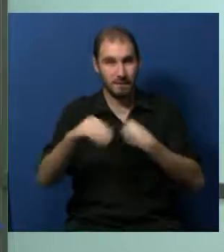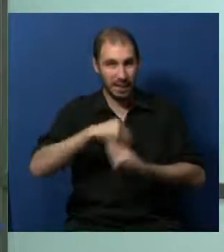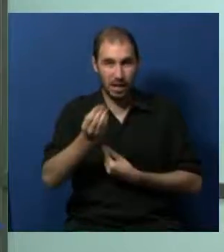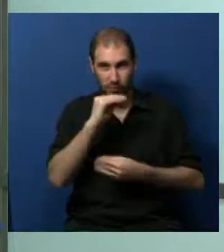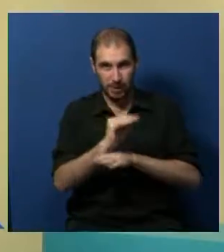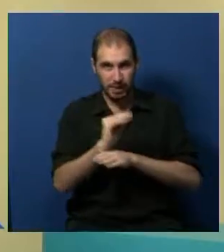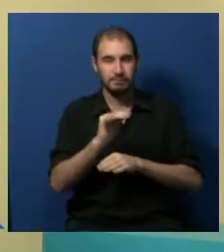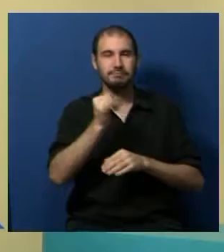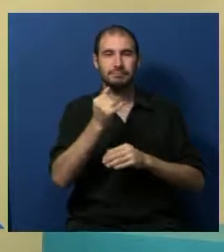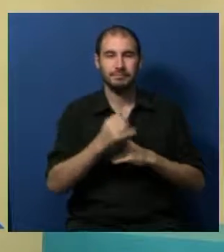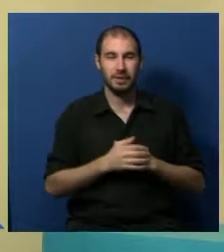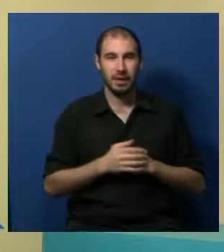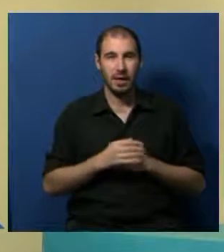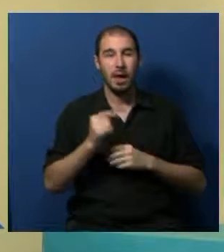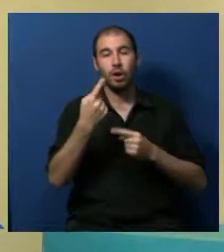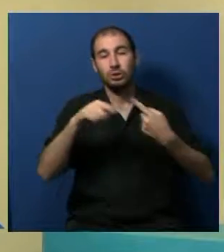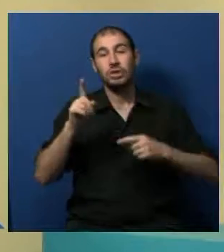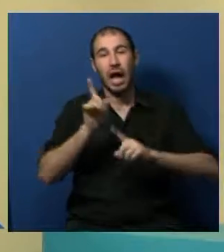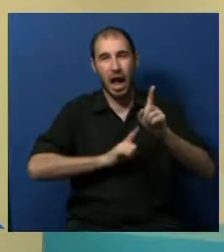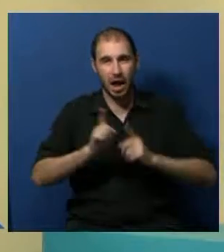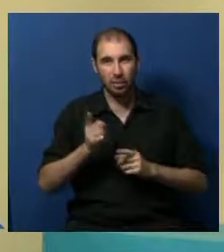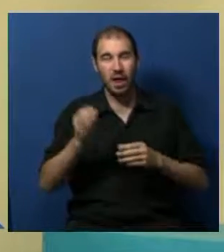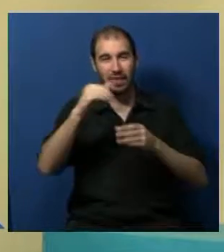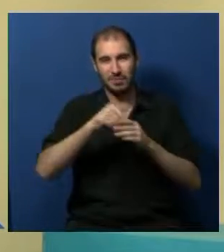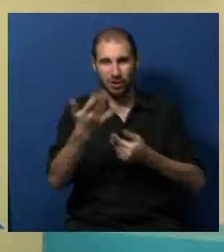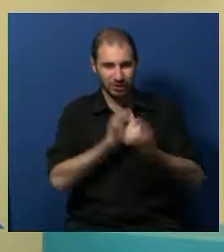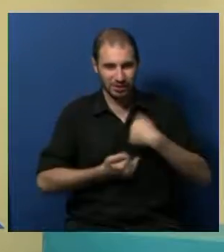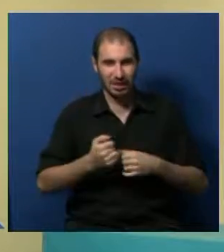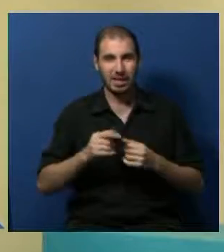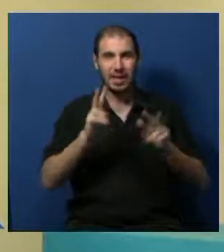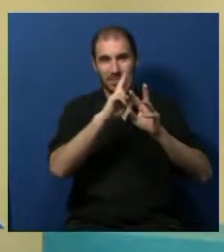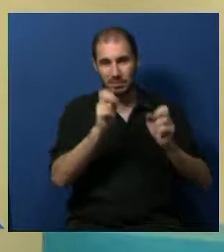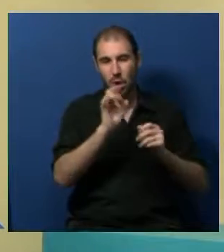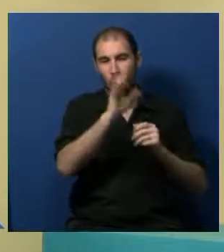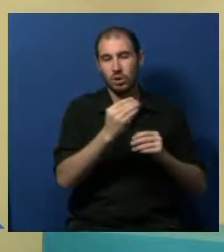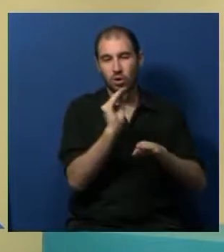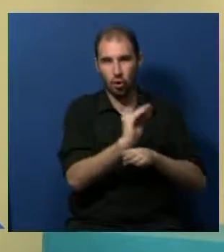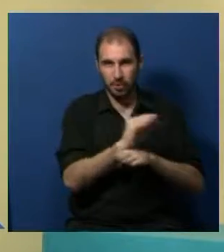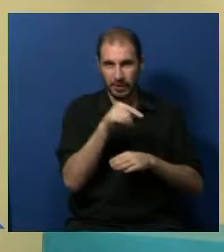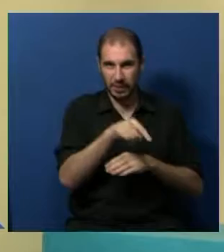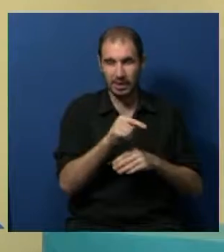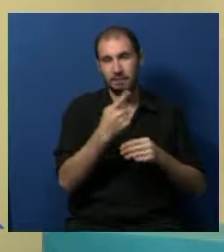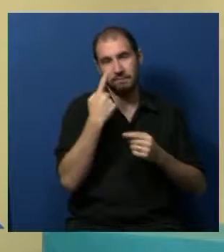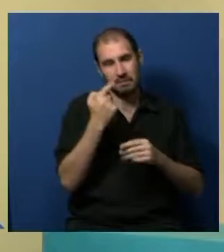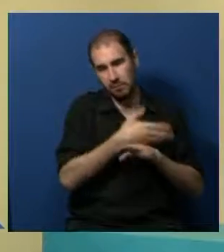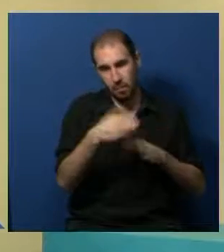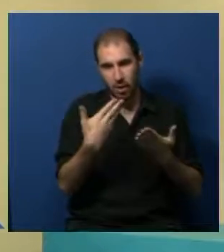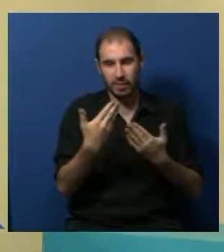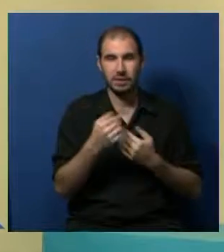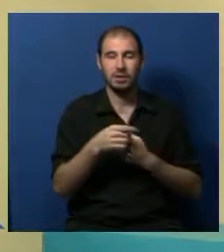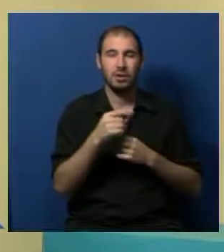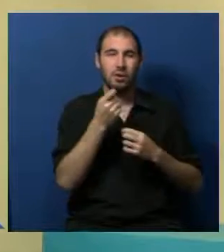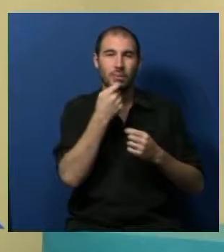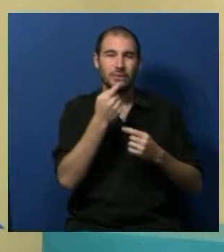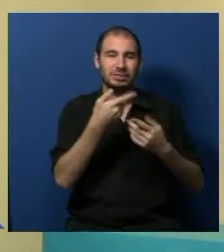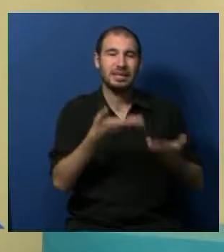¿no? Exacto, son ciertos productos que constituyen, como vos bien decís, la parte solamente de alimentos para subsistir, y si a eso le agregamos